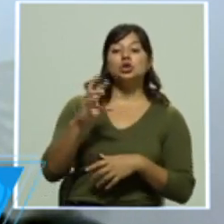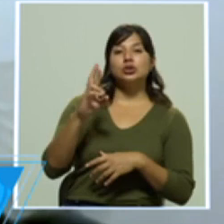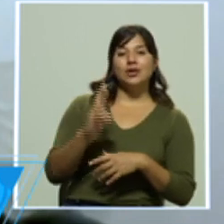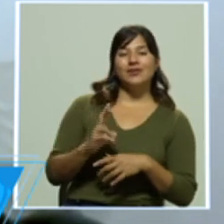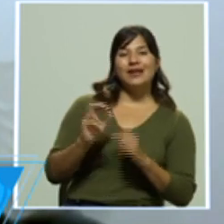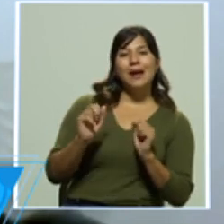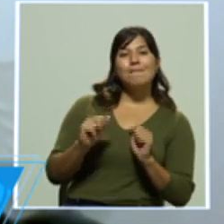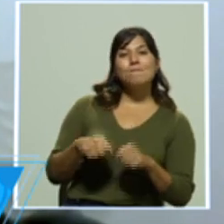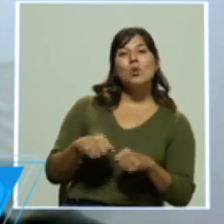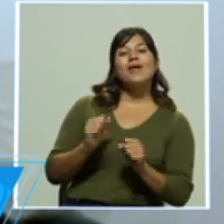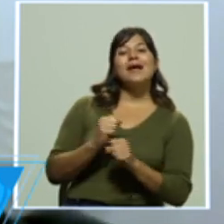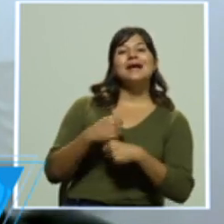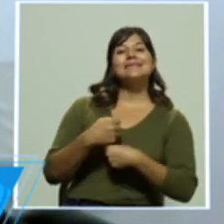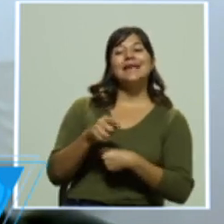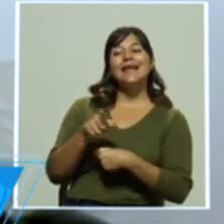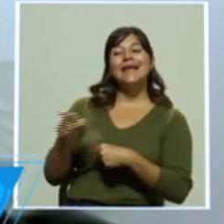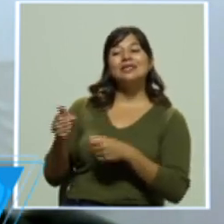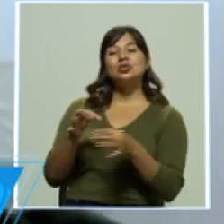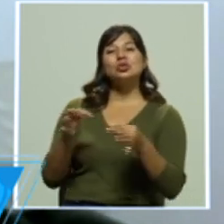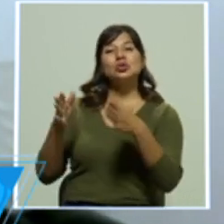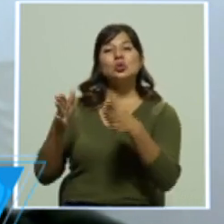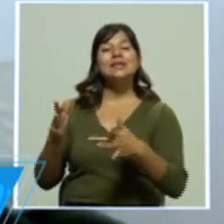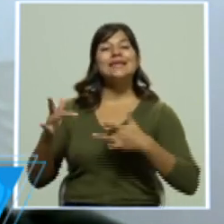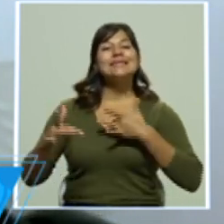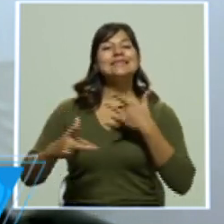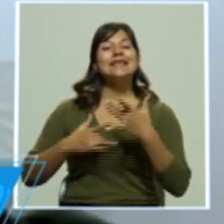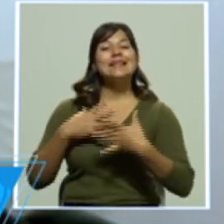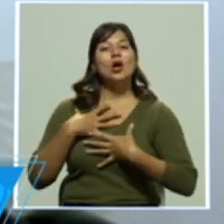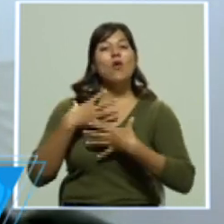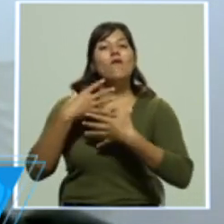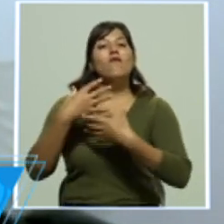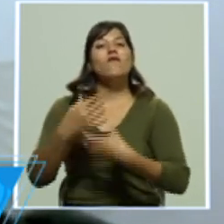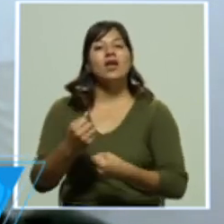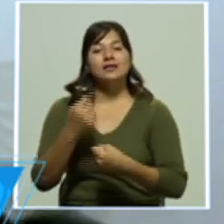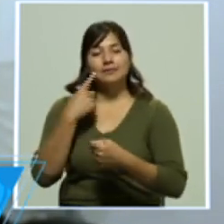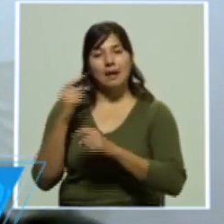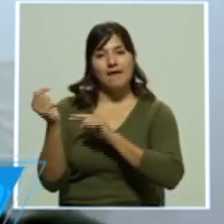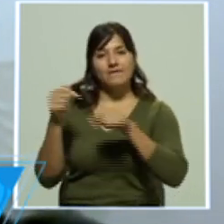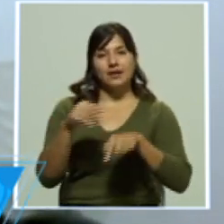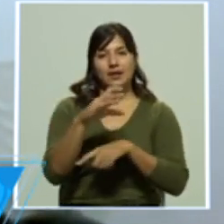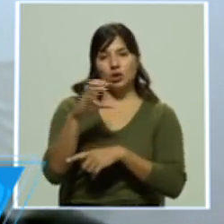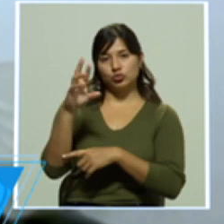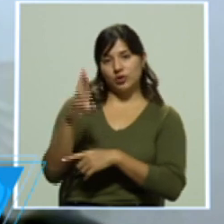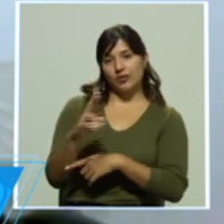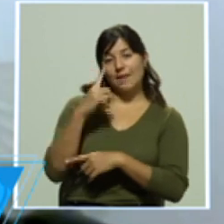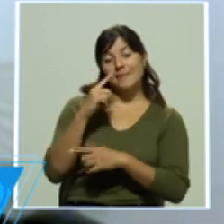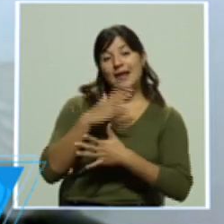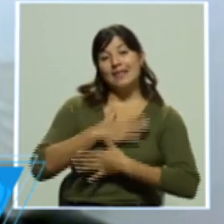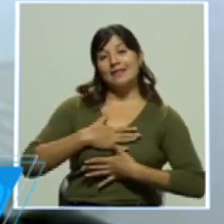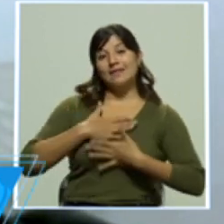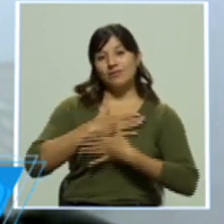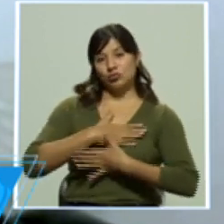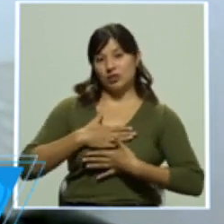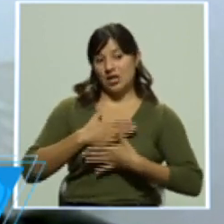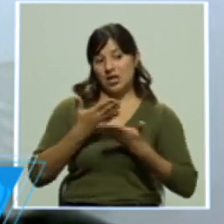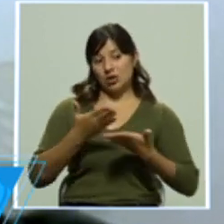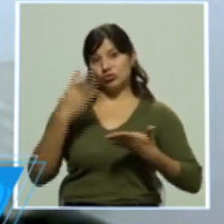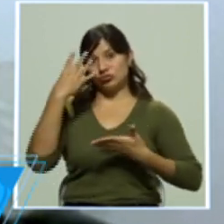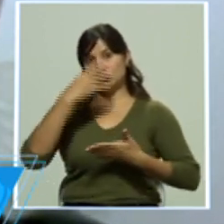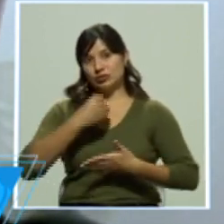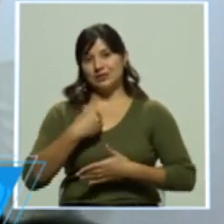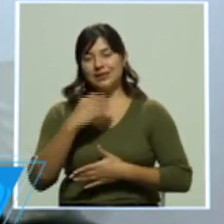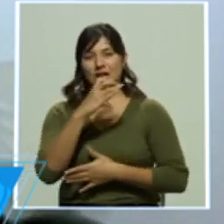estos turistas puedan venir de una manera segura a disfrutar de las bellezas que nuestro país ofrece. Y por